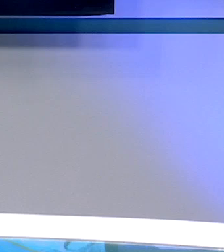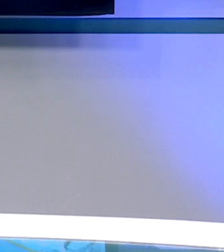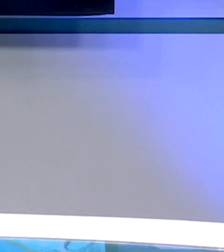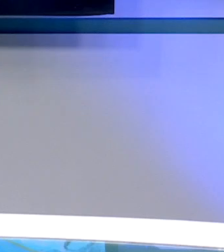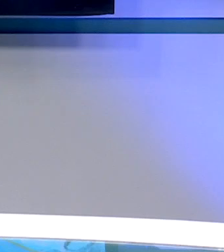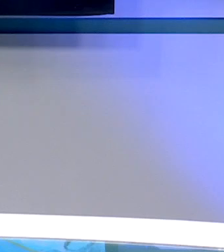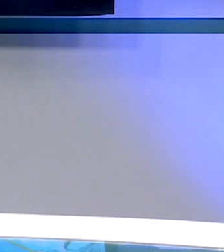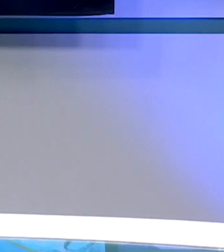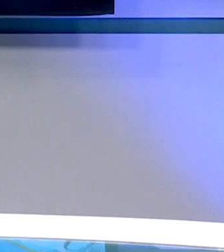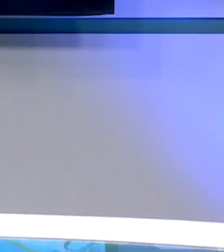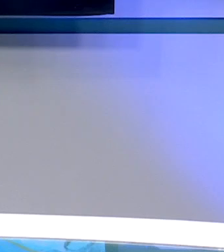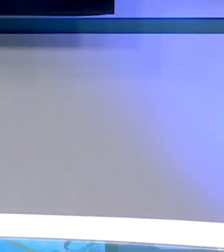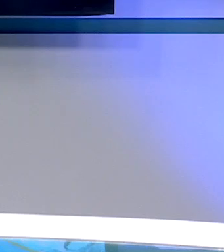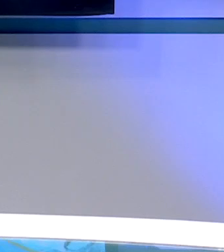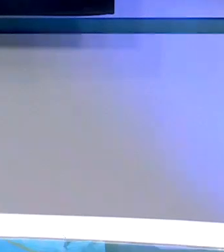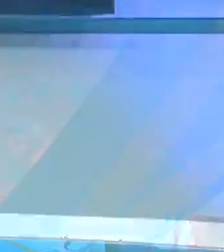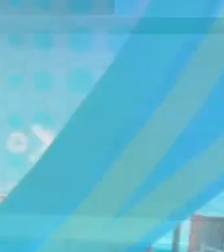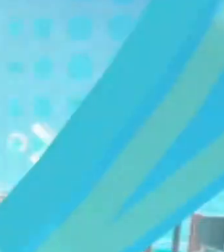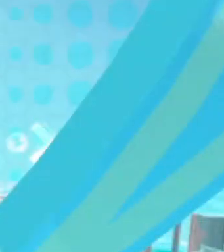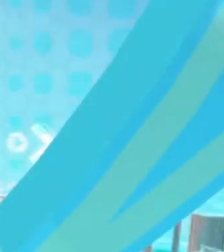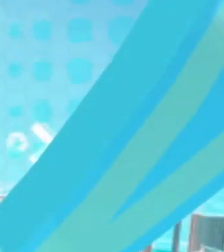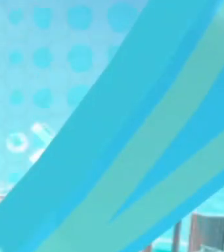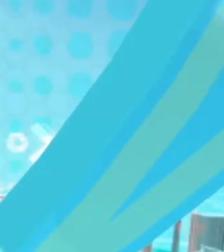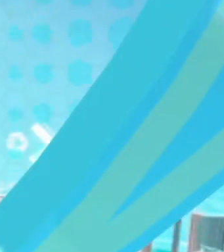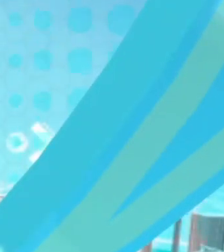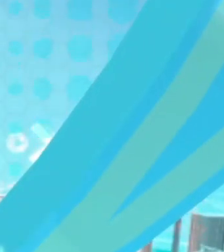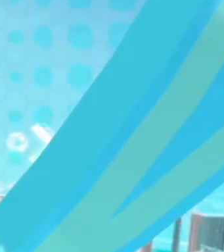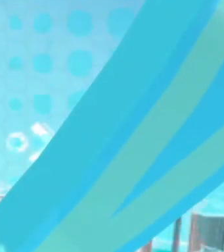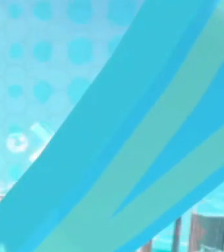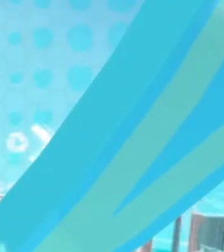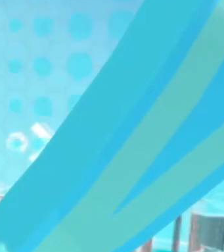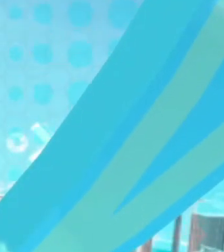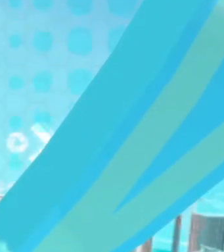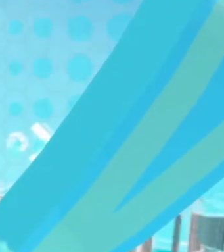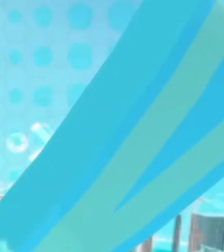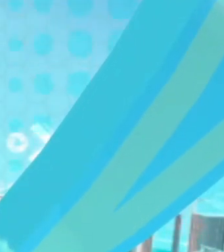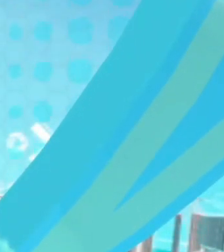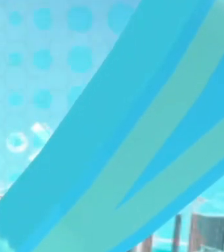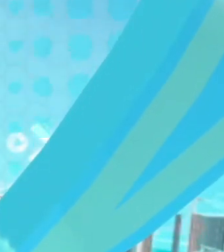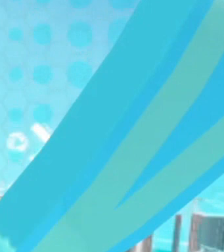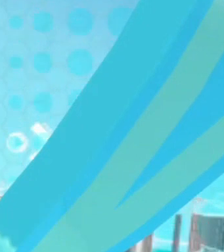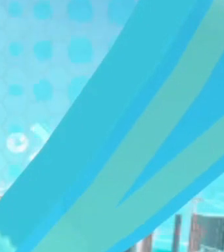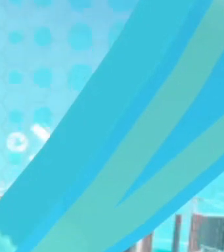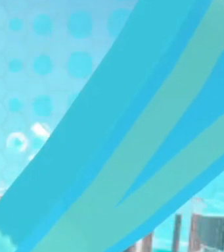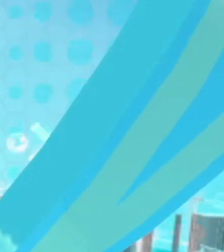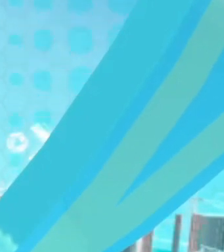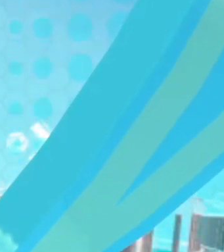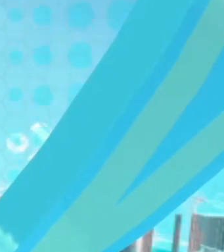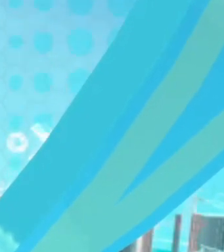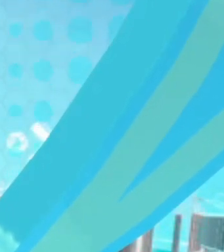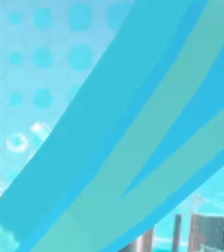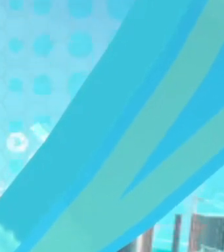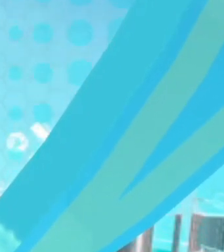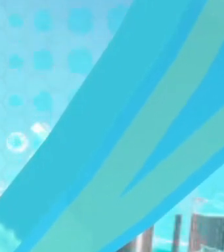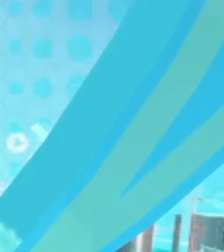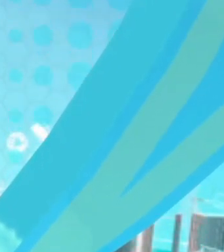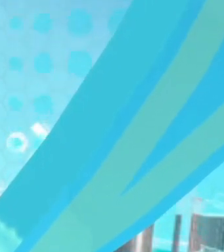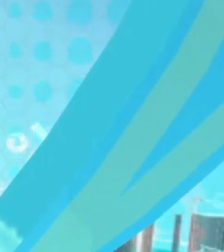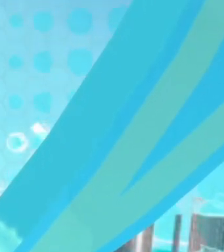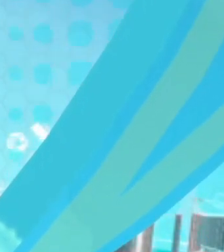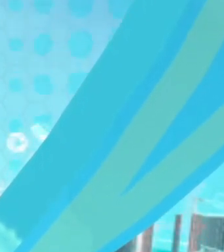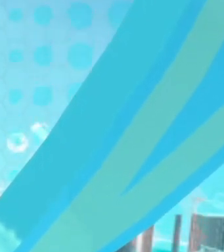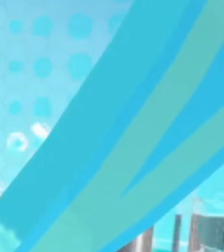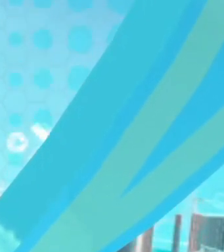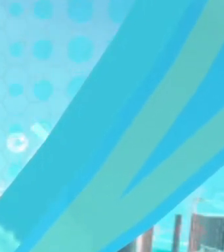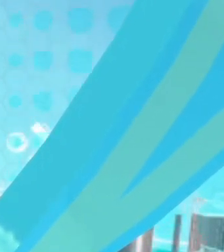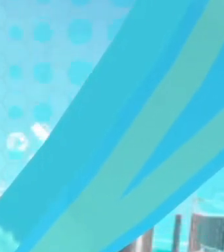Vamos ahora a dar un vistazo a la cotización de la divisa estadounidense. El precio del dólar en